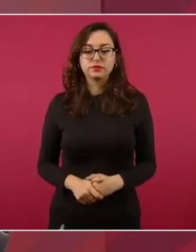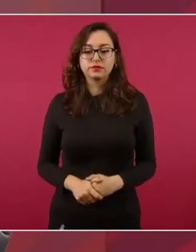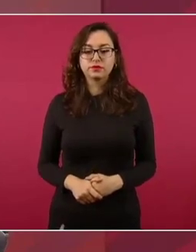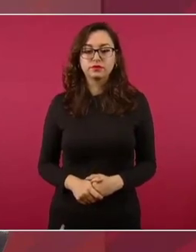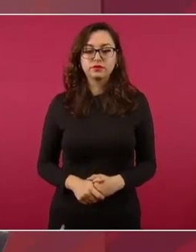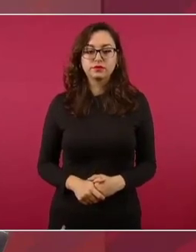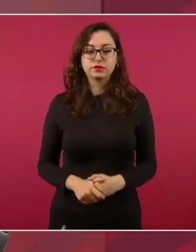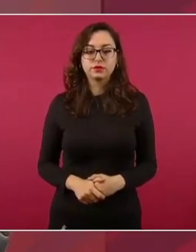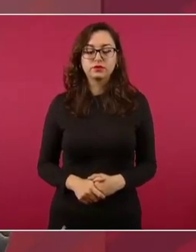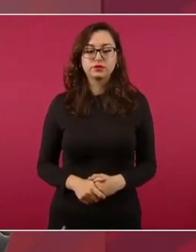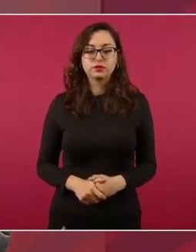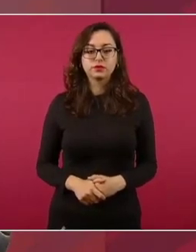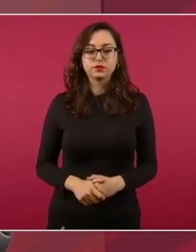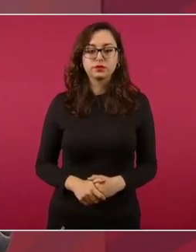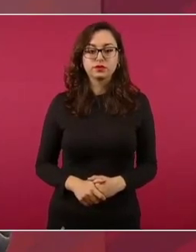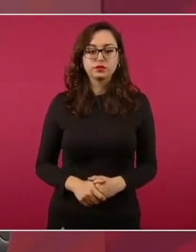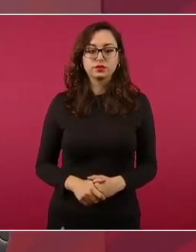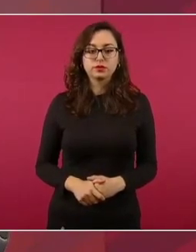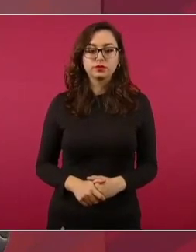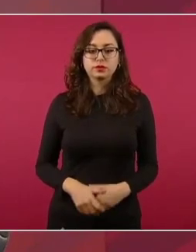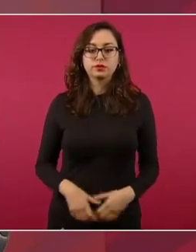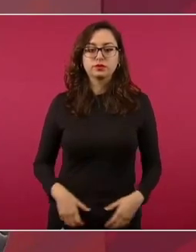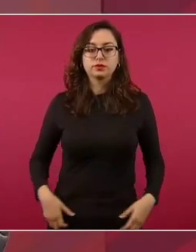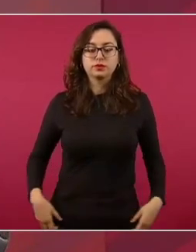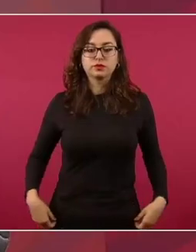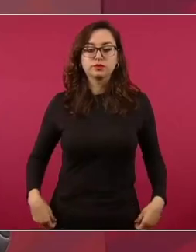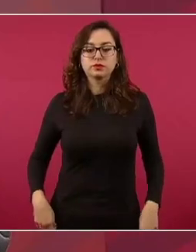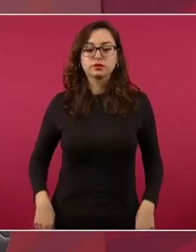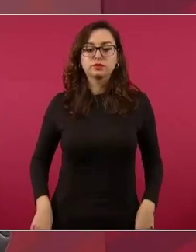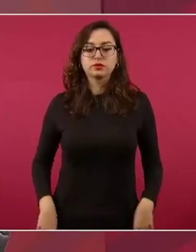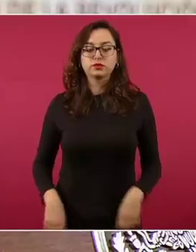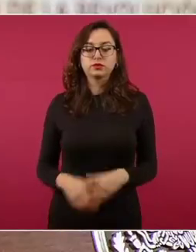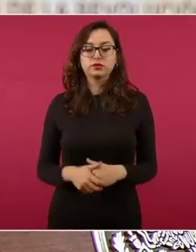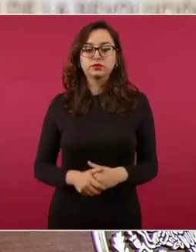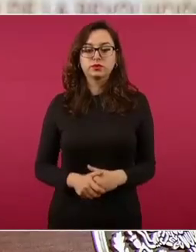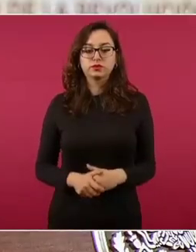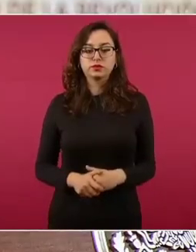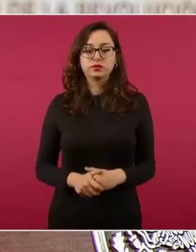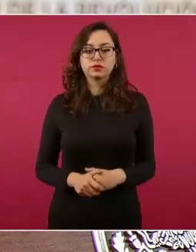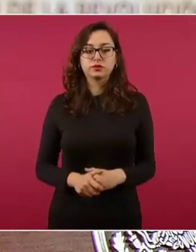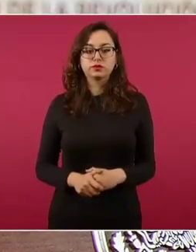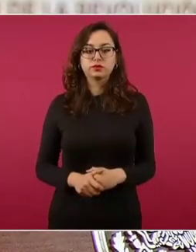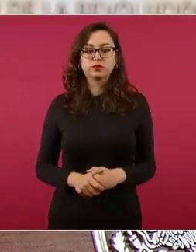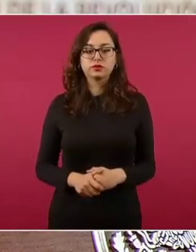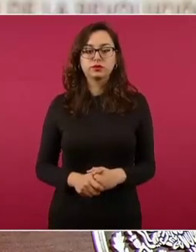hasta se escuchaba la grabadora, ¿no?, cuando uno hablaba por teléfono,